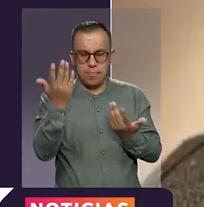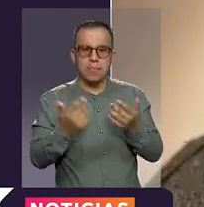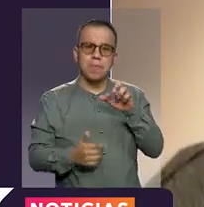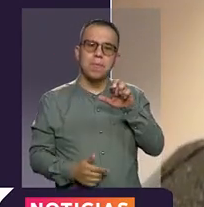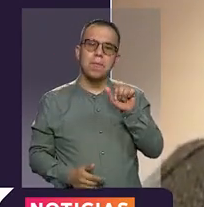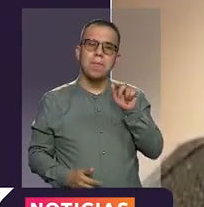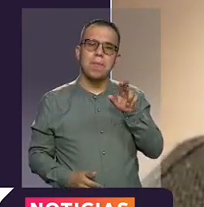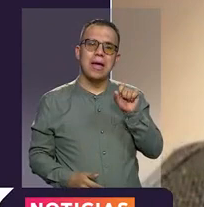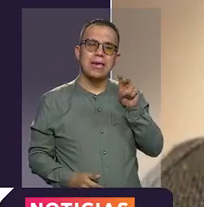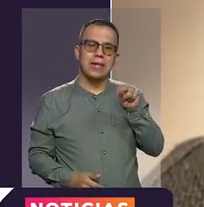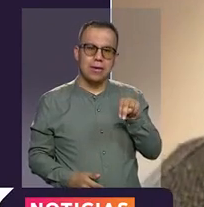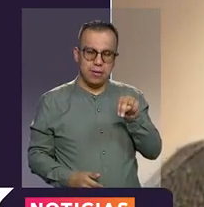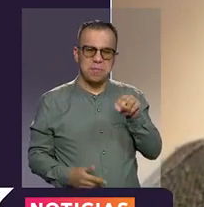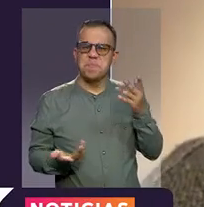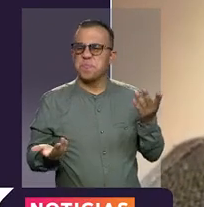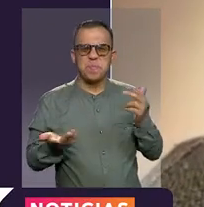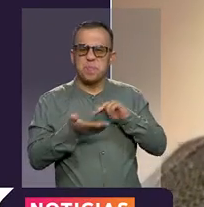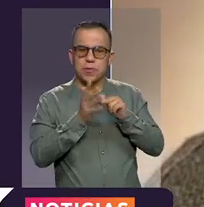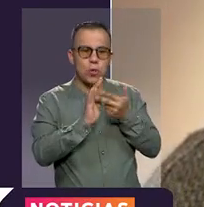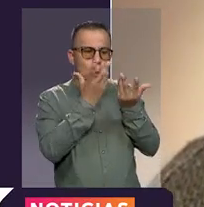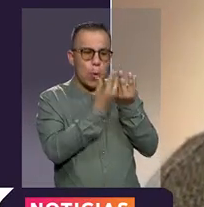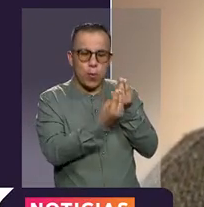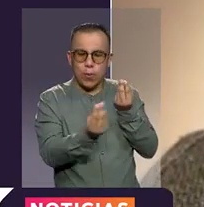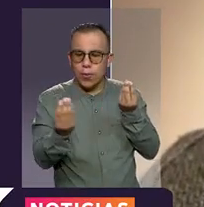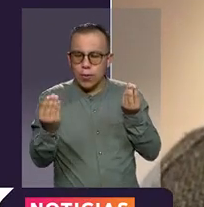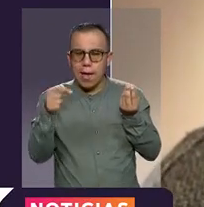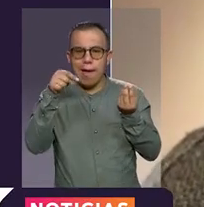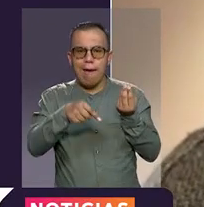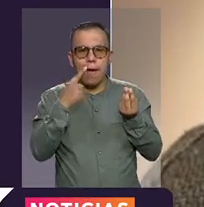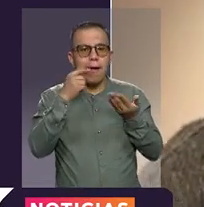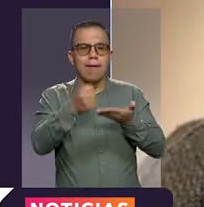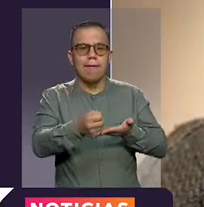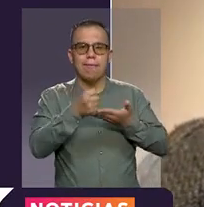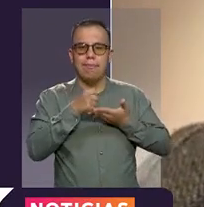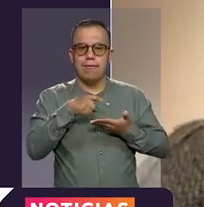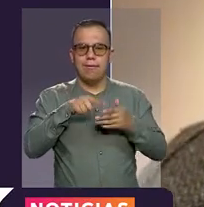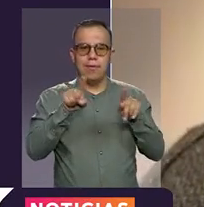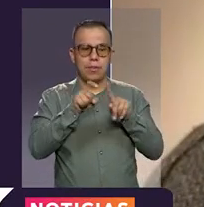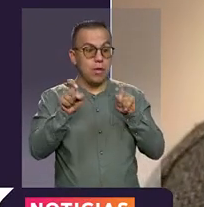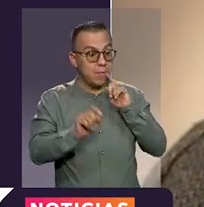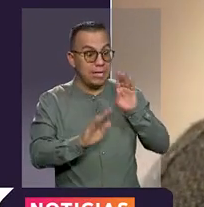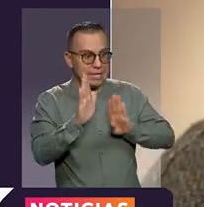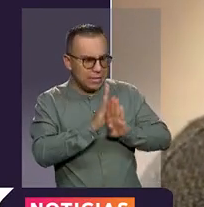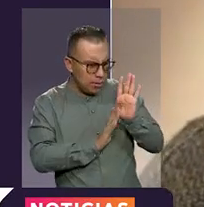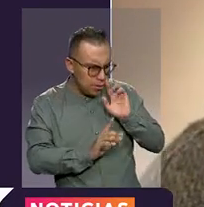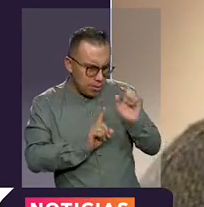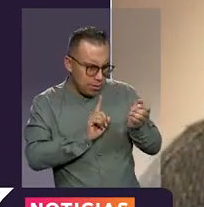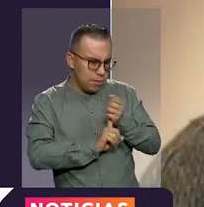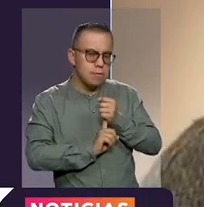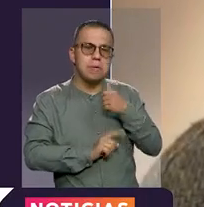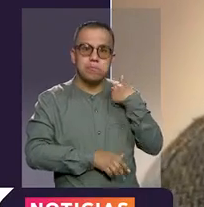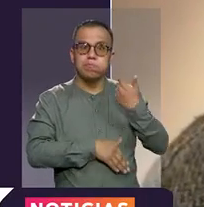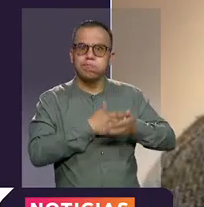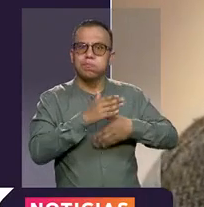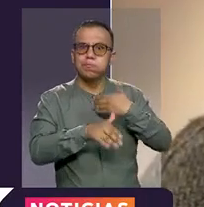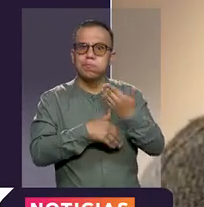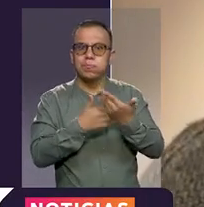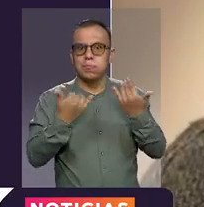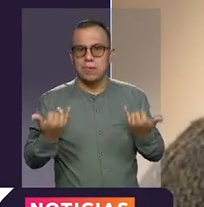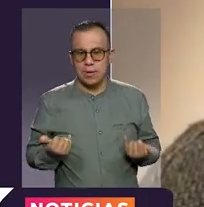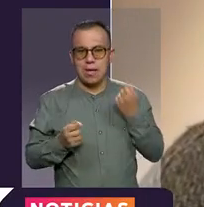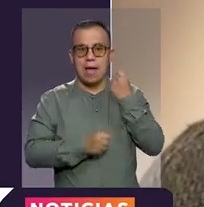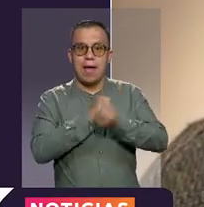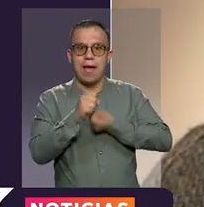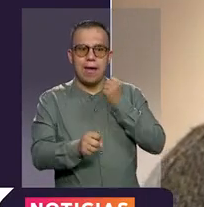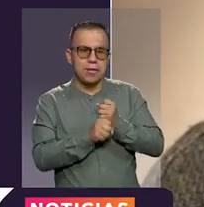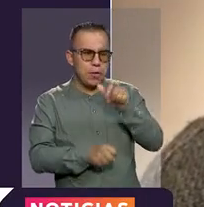La clasificación de Tanner es una clasificación que le determina a uno el desarrollo que ha tenido la edad